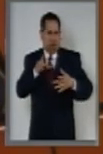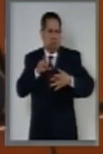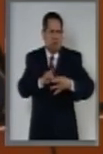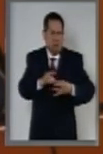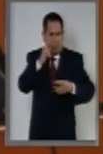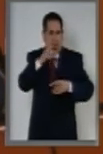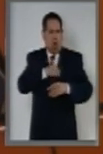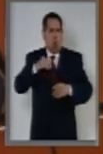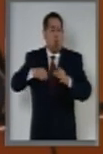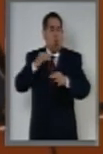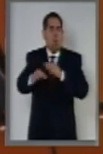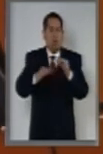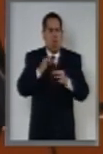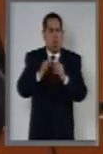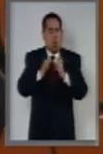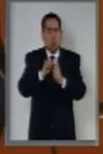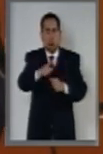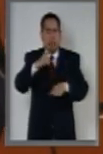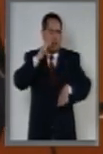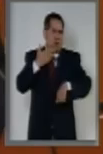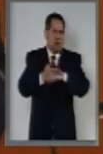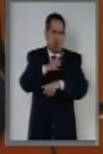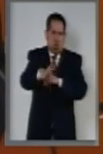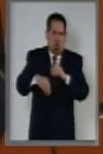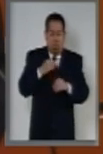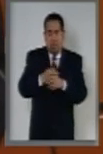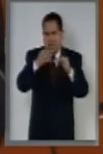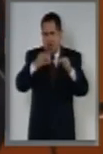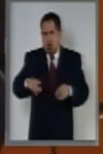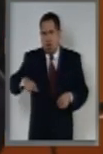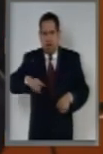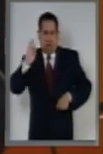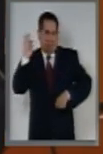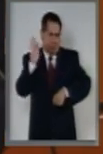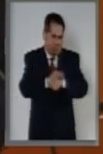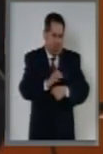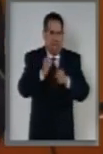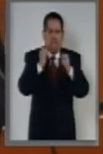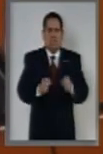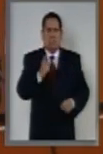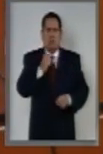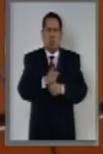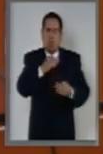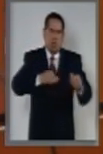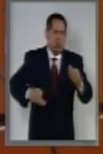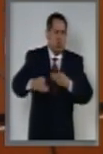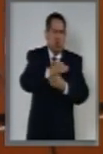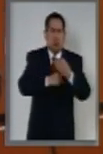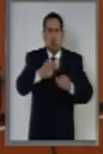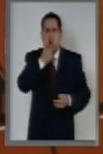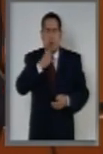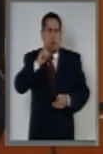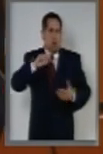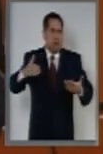que cumplan con esa responsabilidad primigenia del Estado de garantizar la seguridad de todas y de